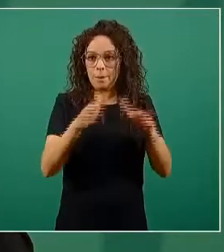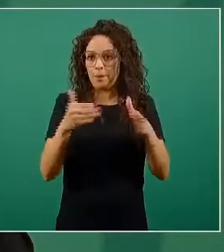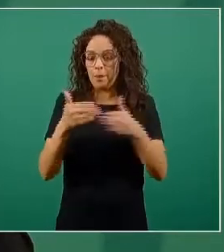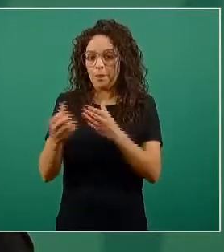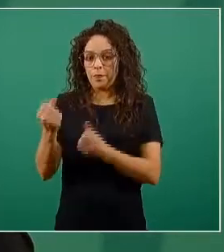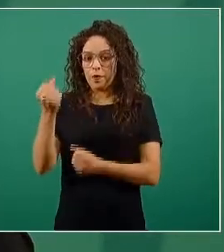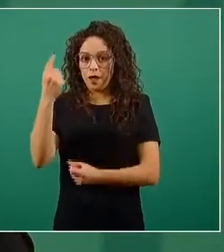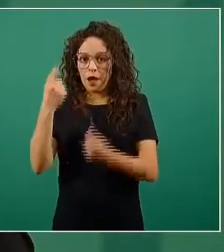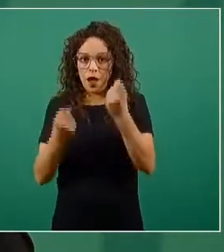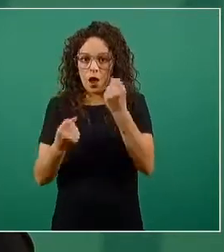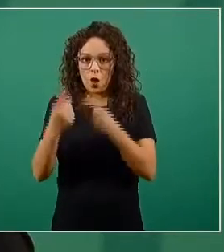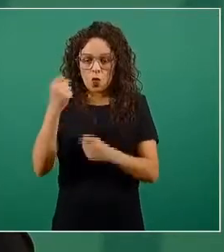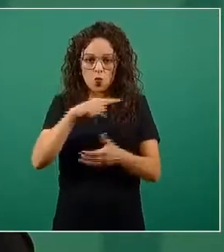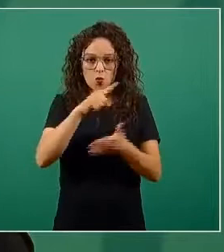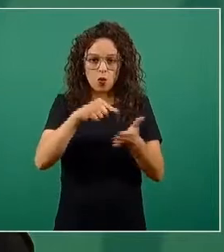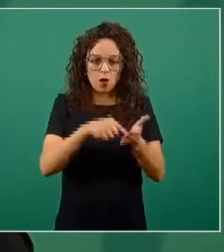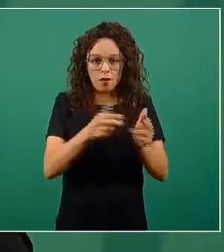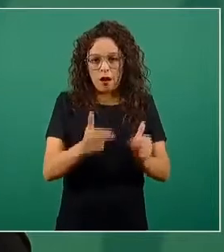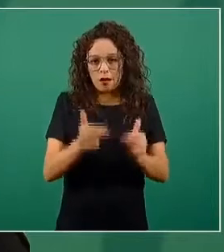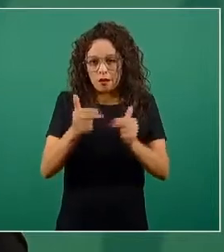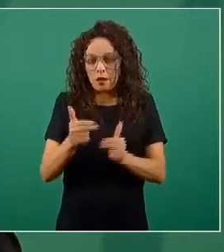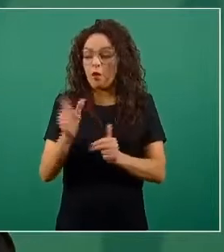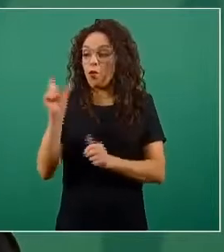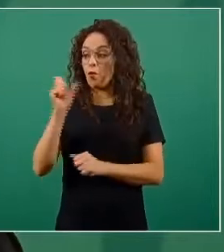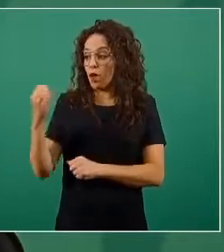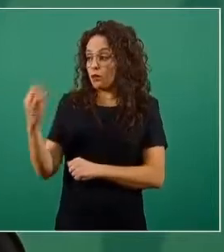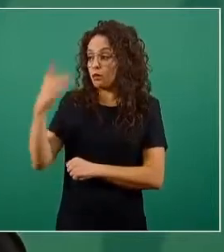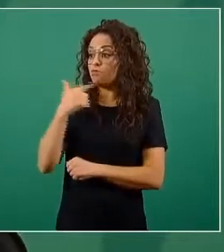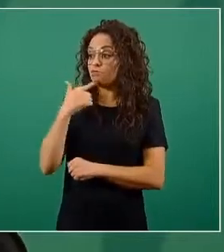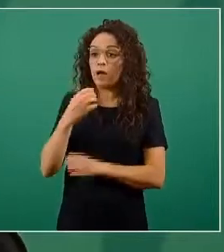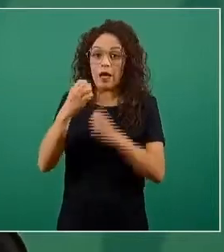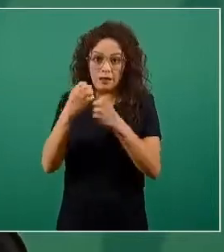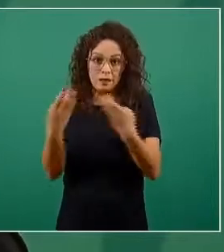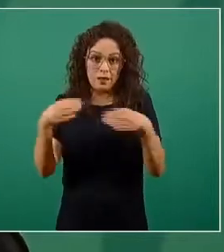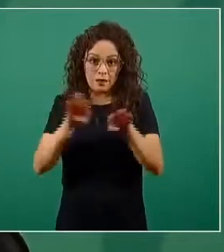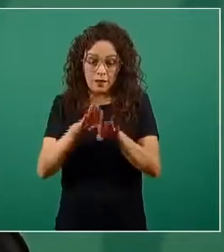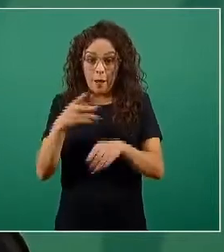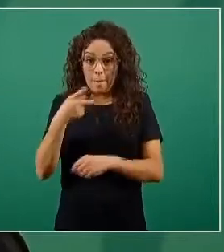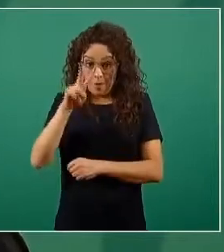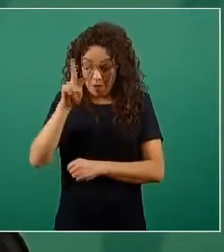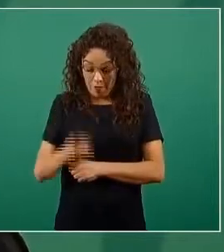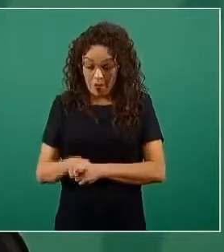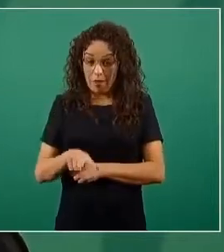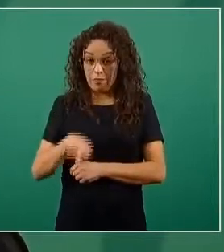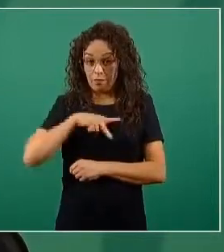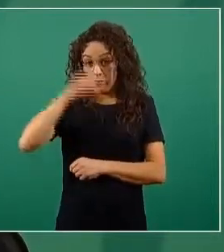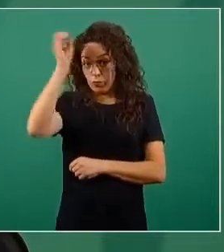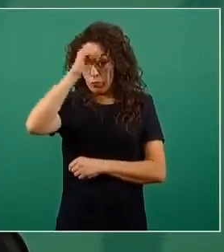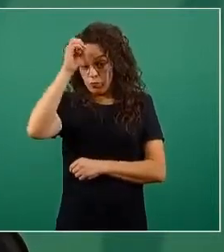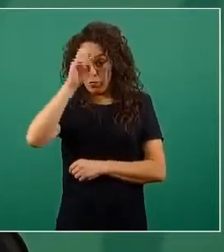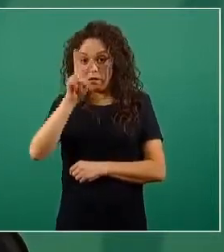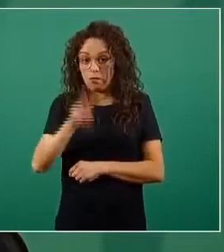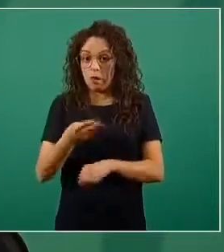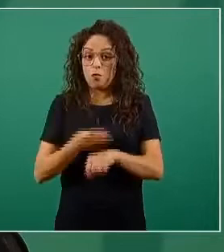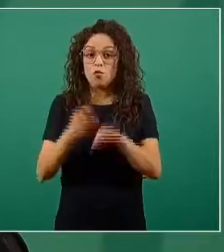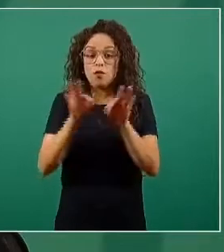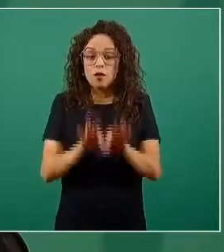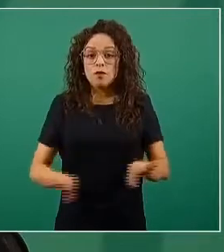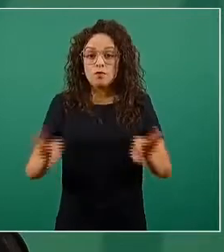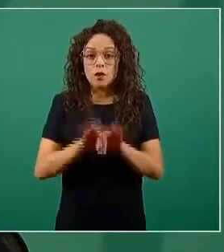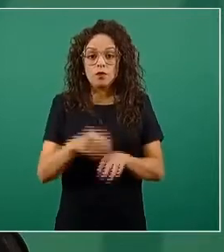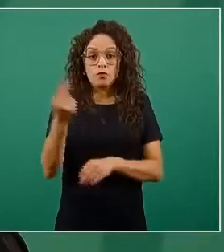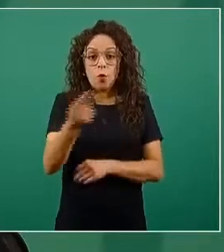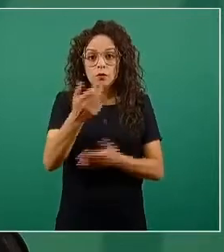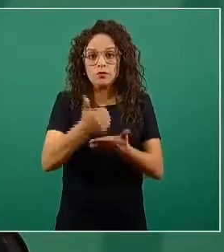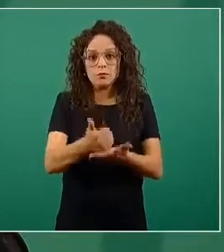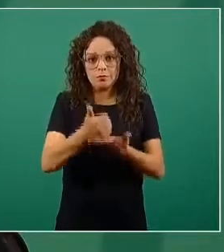espacios que actualmente por el semáforo rojo se encontraban cerrados. Sin embargo, yo creo que es muy importante que a través de ustedes, no solo de